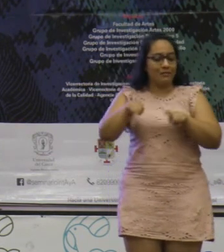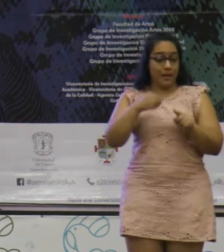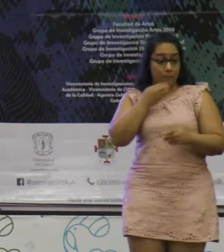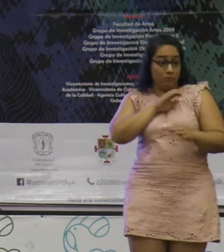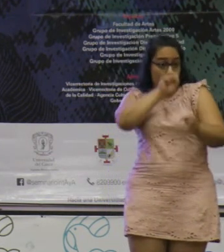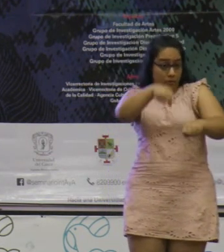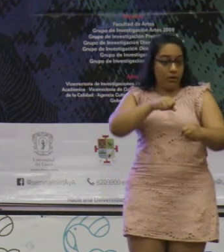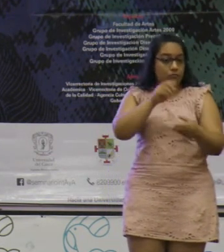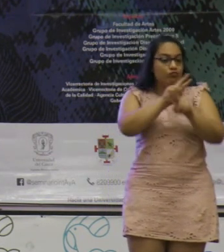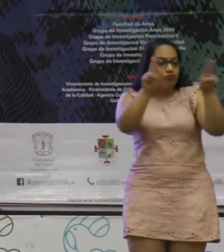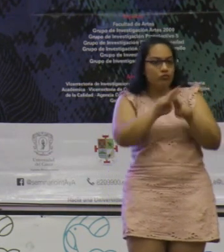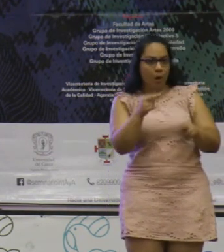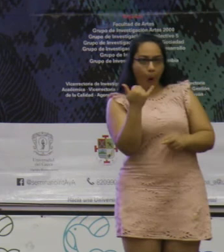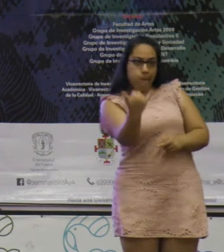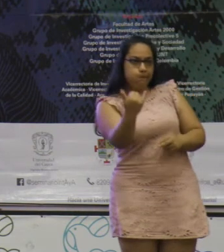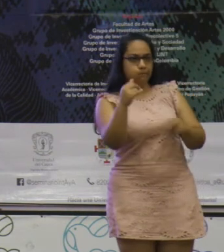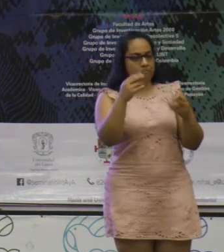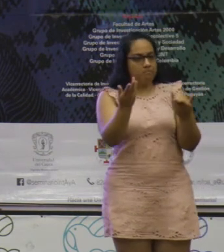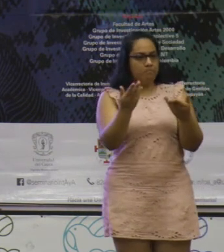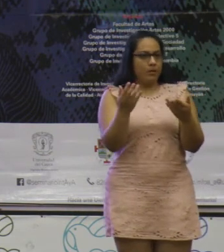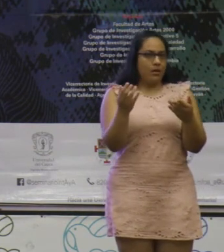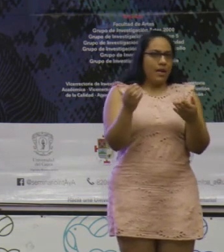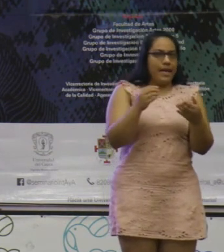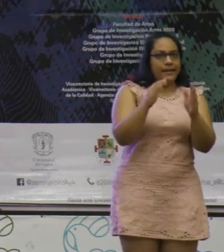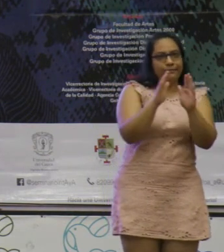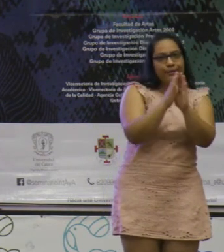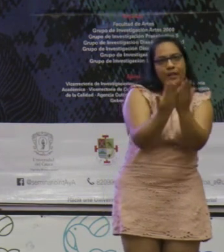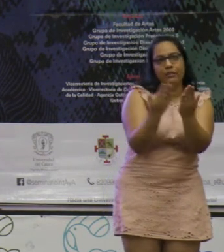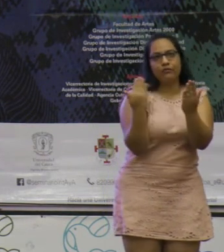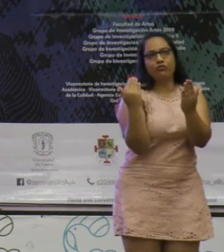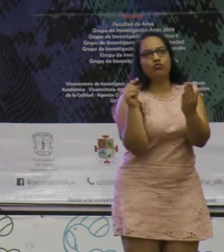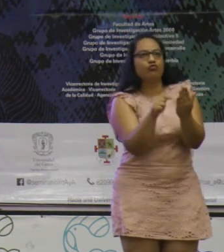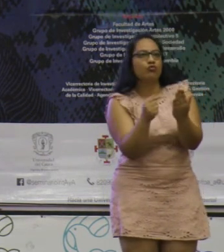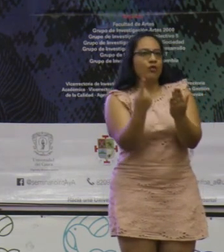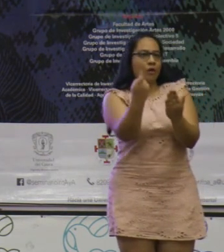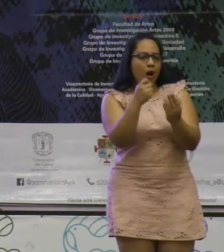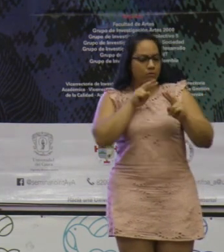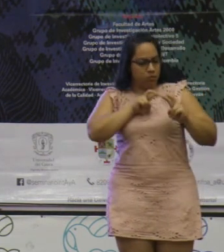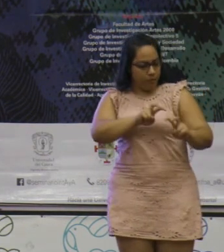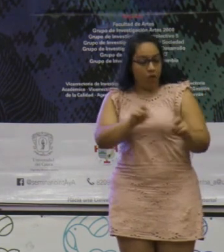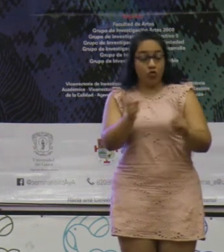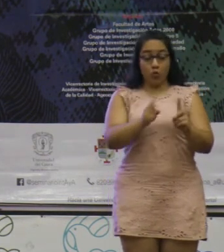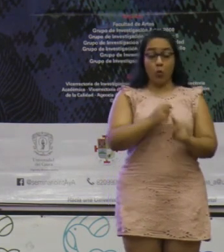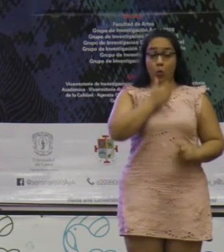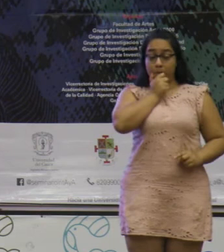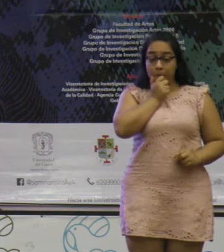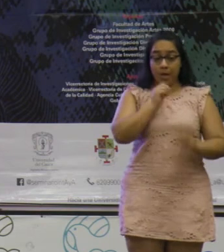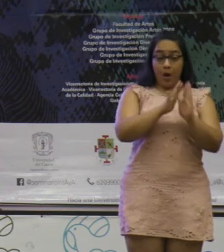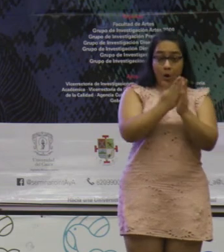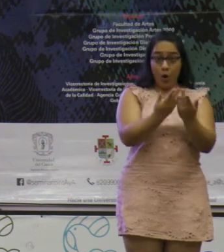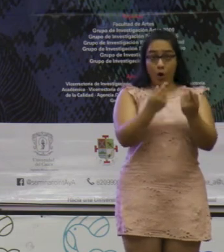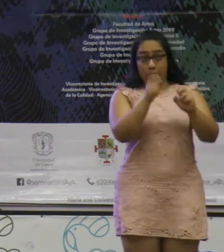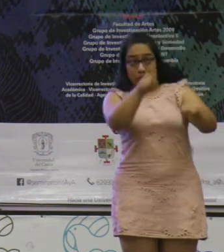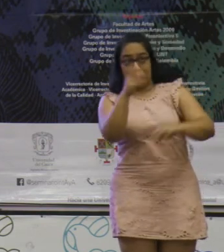que ustedes pueden hacer por internet aparece no un libro particular para ser revisado, no un libro como que vuelve a